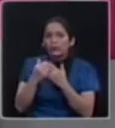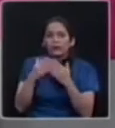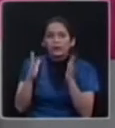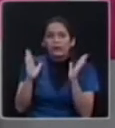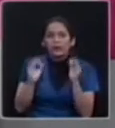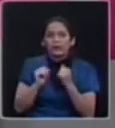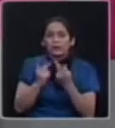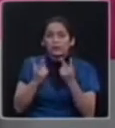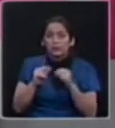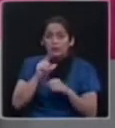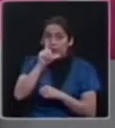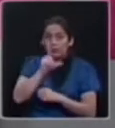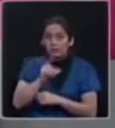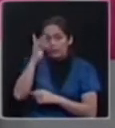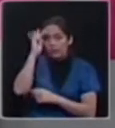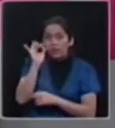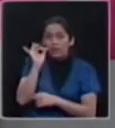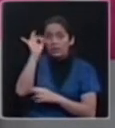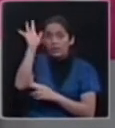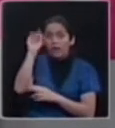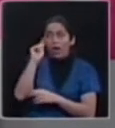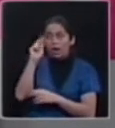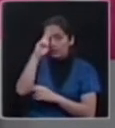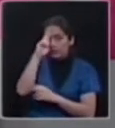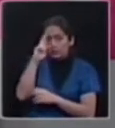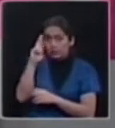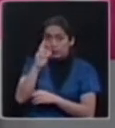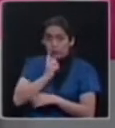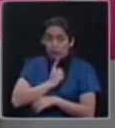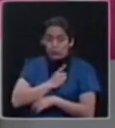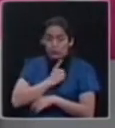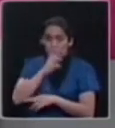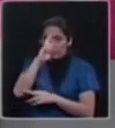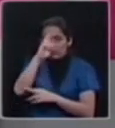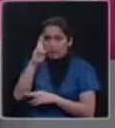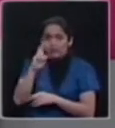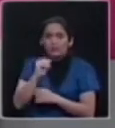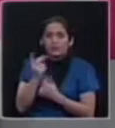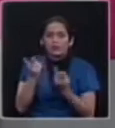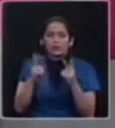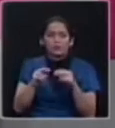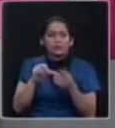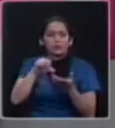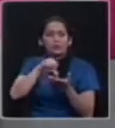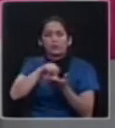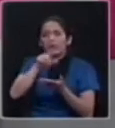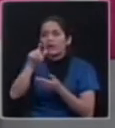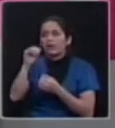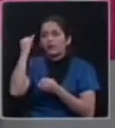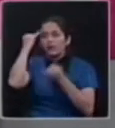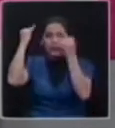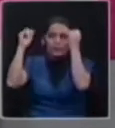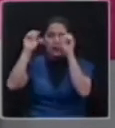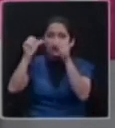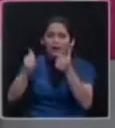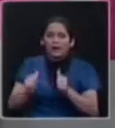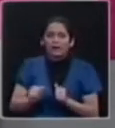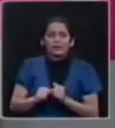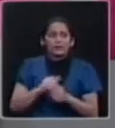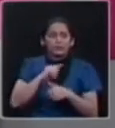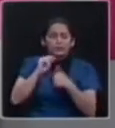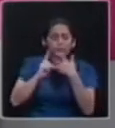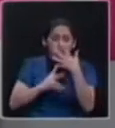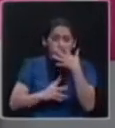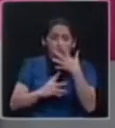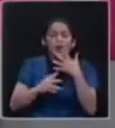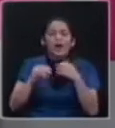propiedad intelectual, que es importante también, y las artes en el diseño y desarrollo de ciudades creativas, van a ser abordados desde mañana en el